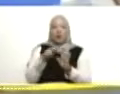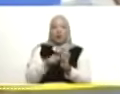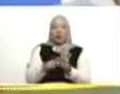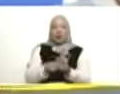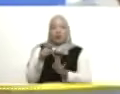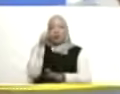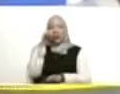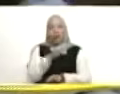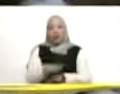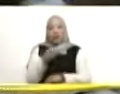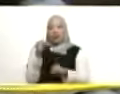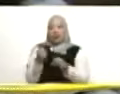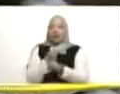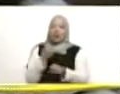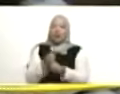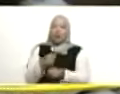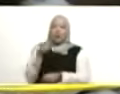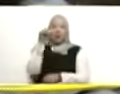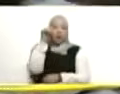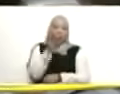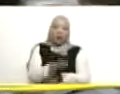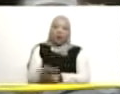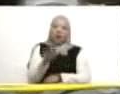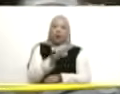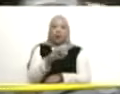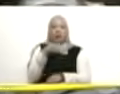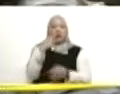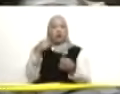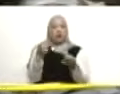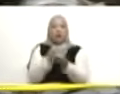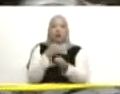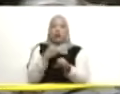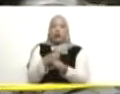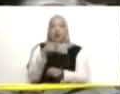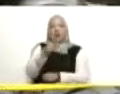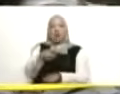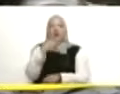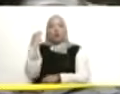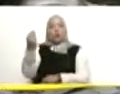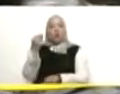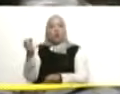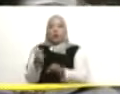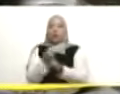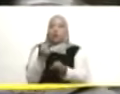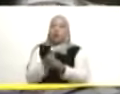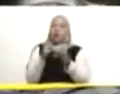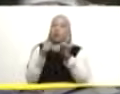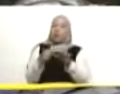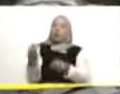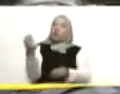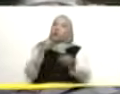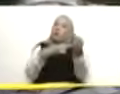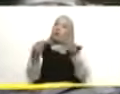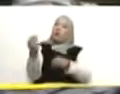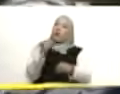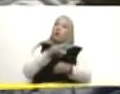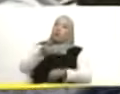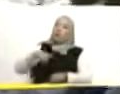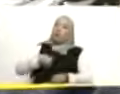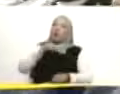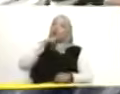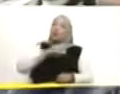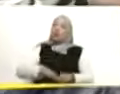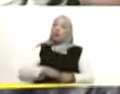ese recuento histórico elemental, para que podamos como jóvenes seguir sumando en nuestra